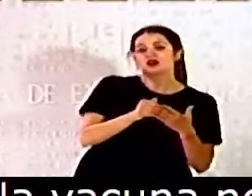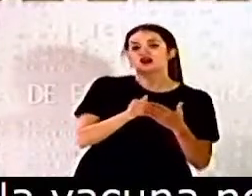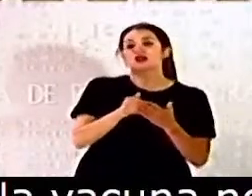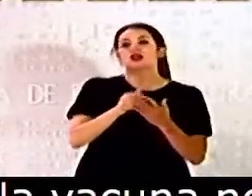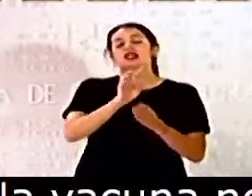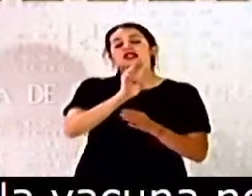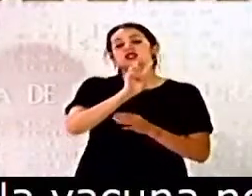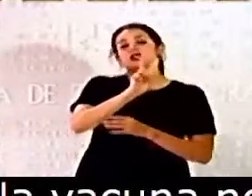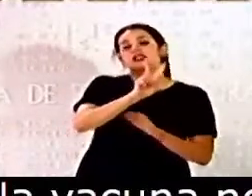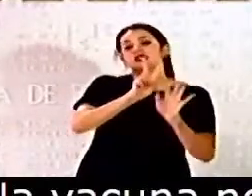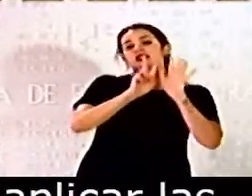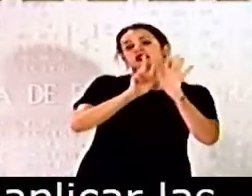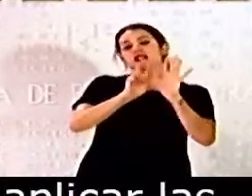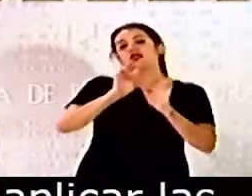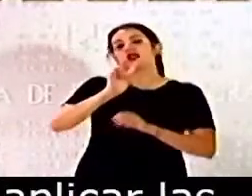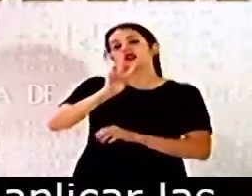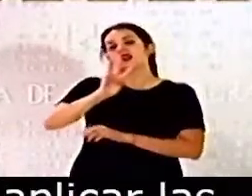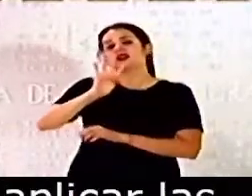1.337.794 dosis,